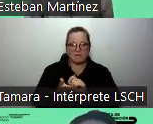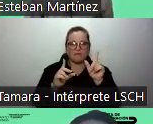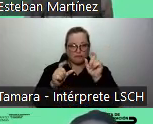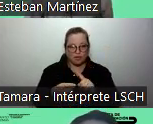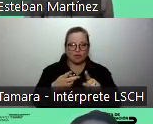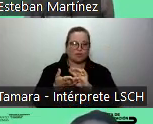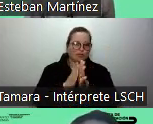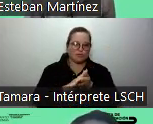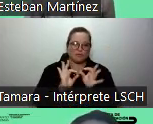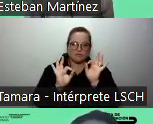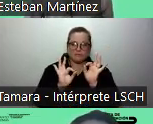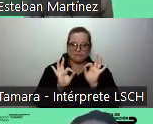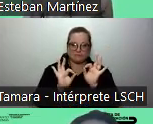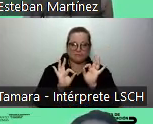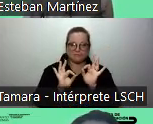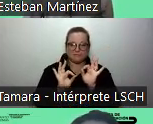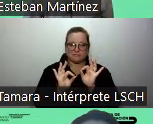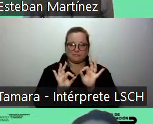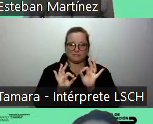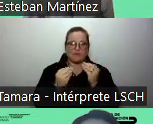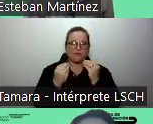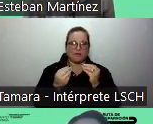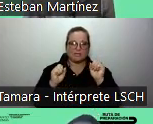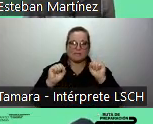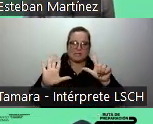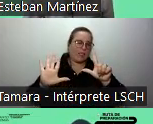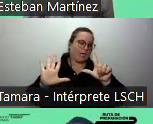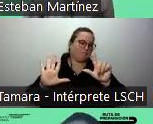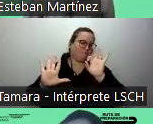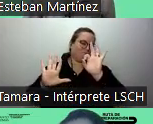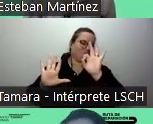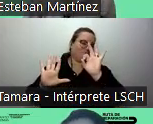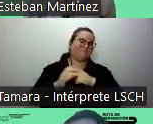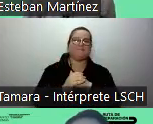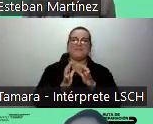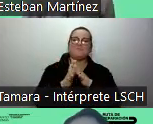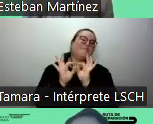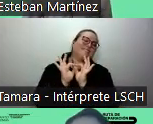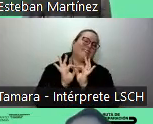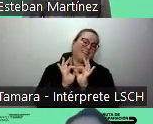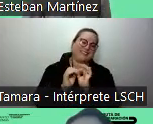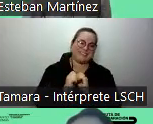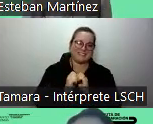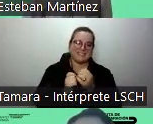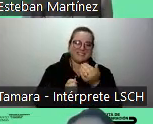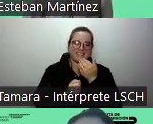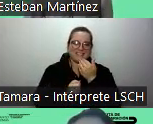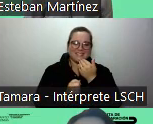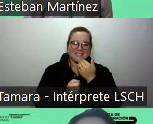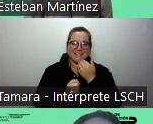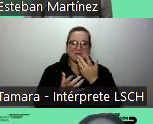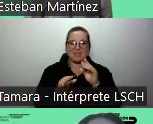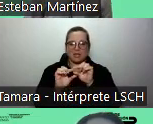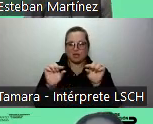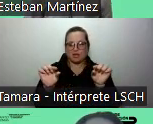está perfecto Oye pero Andrea excelente te sacaste un siete Muchas gracias también les vamos a dejar el correo